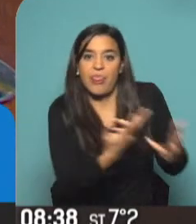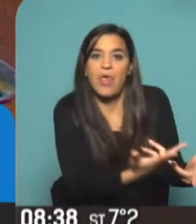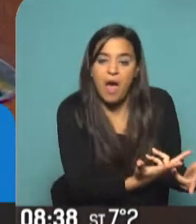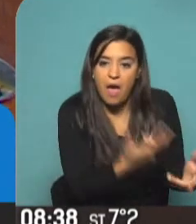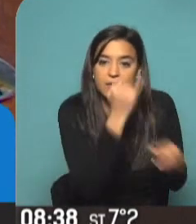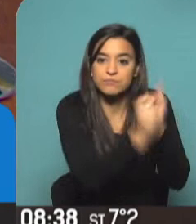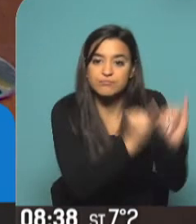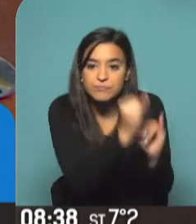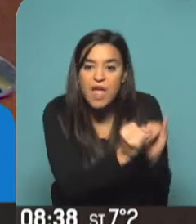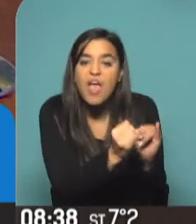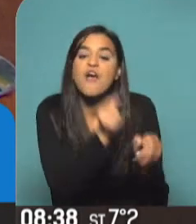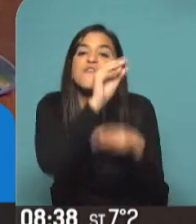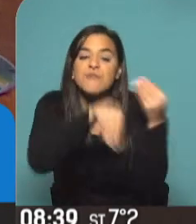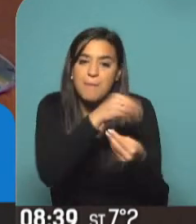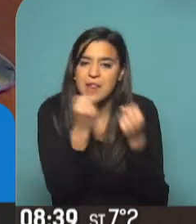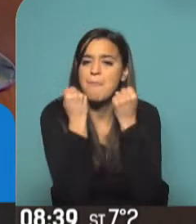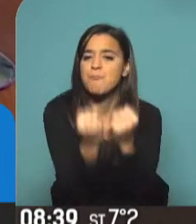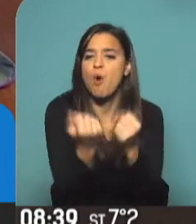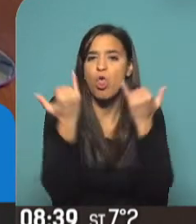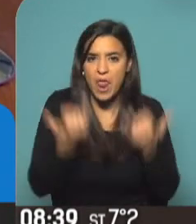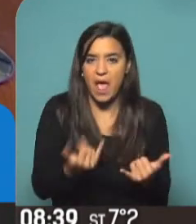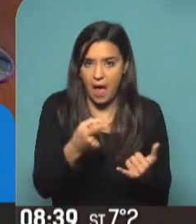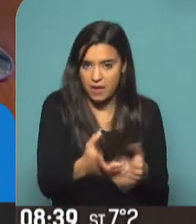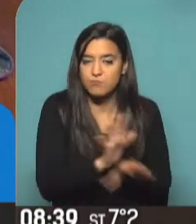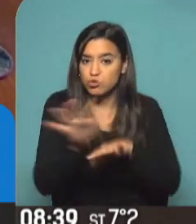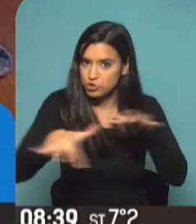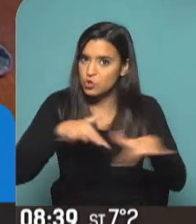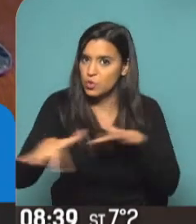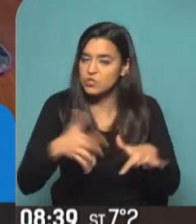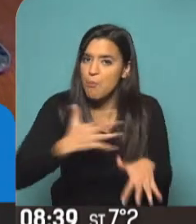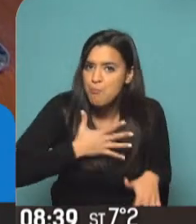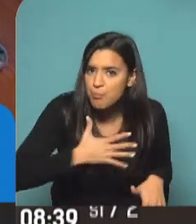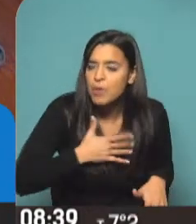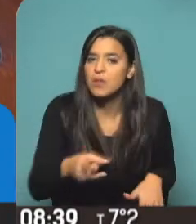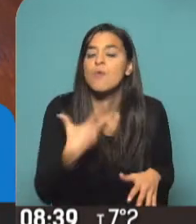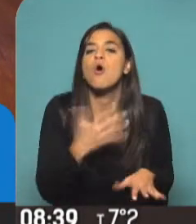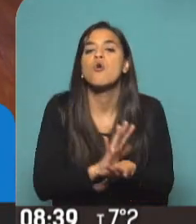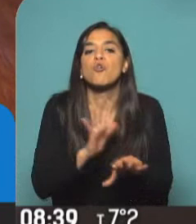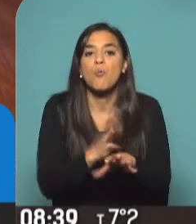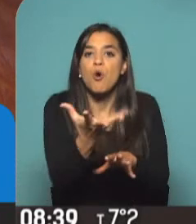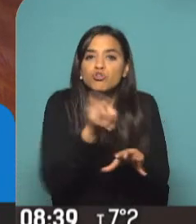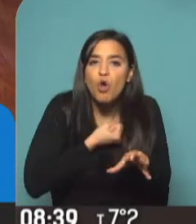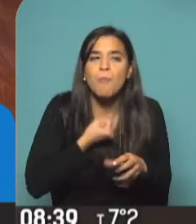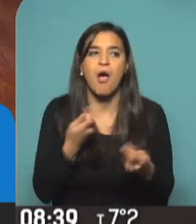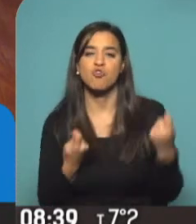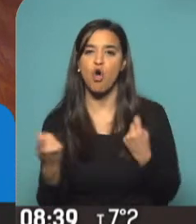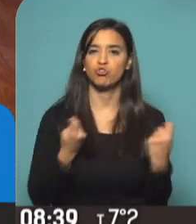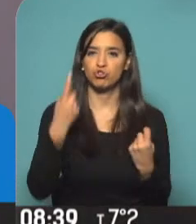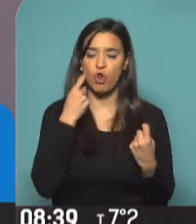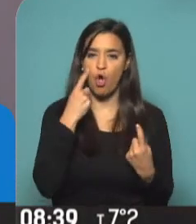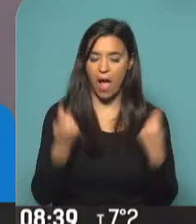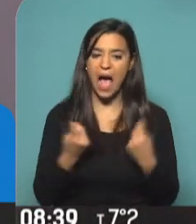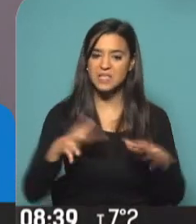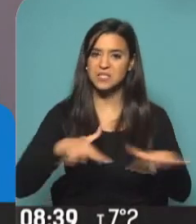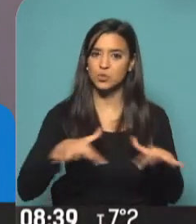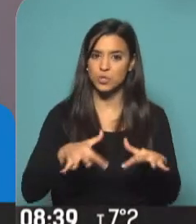que las familias se empoderen frente a una situación que es totalmente victimizante si es una suerte de toma de control ante una situación